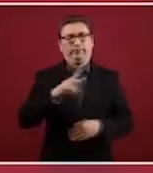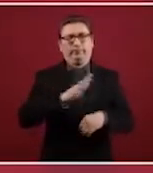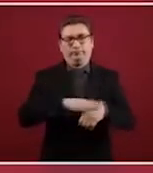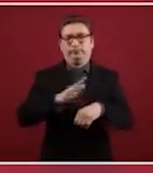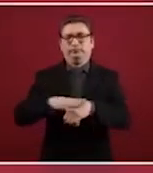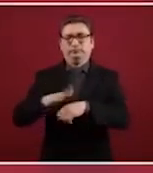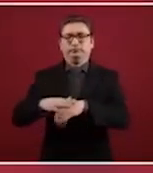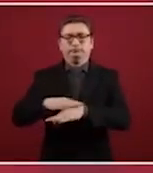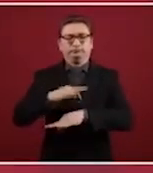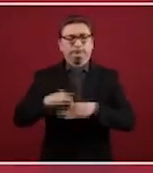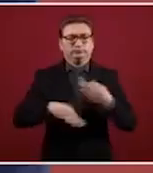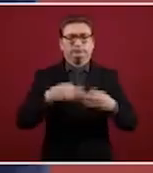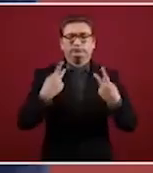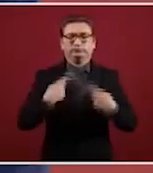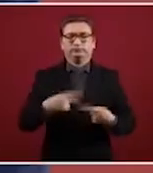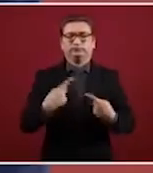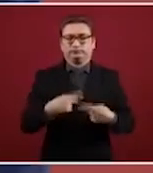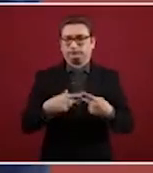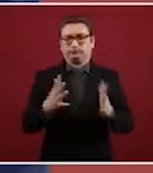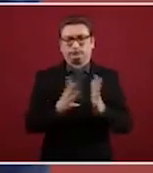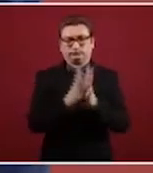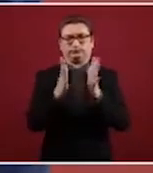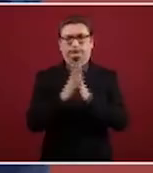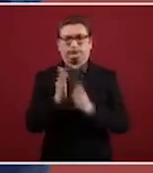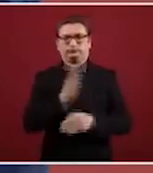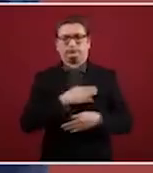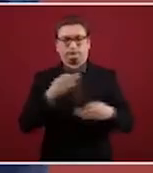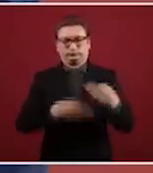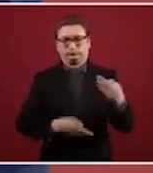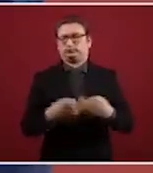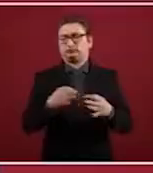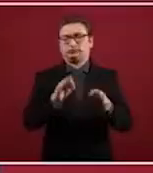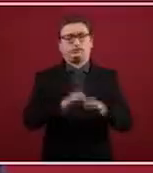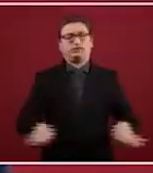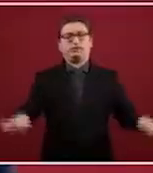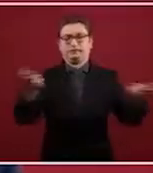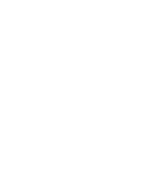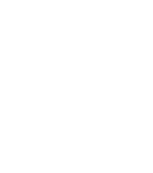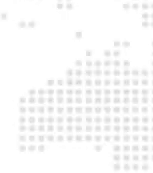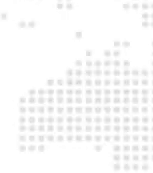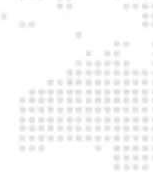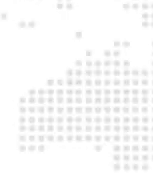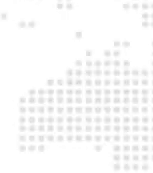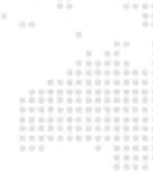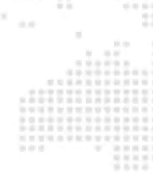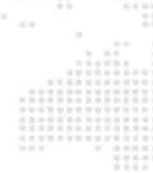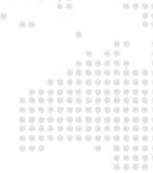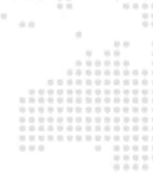gente a participar, es muy importante este acto.